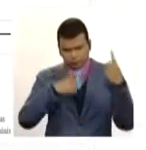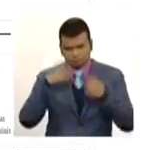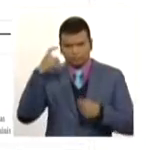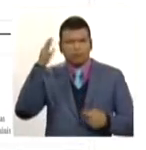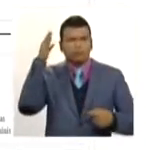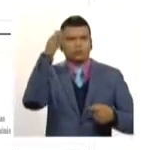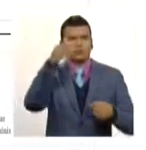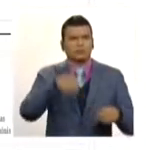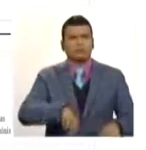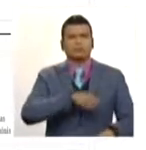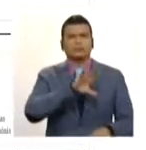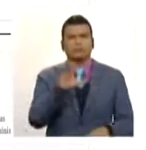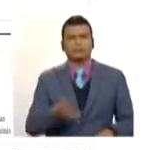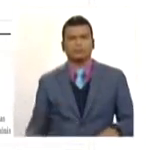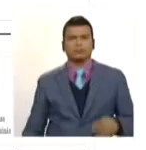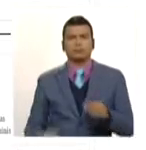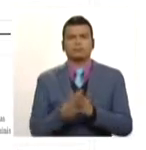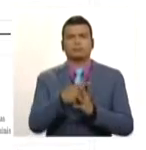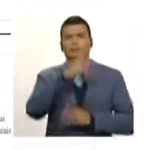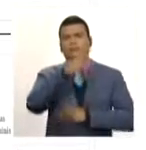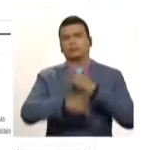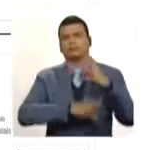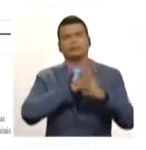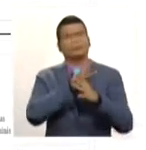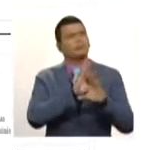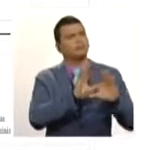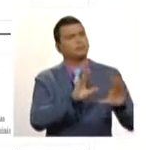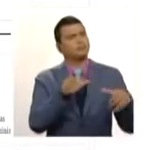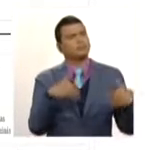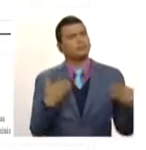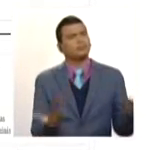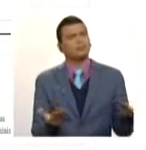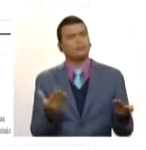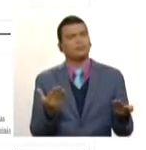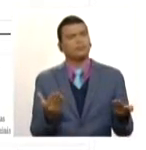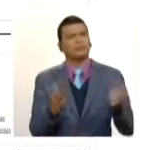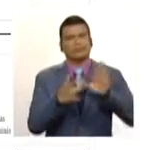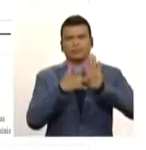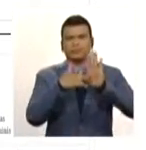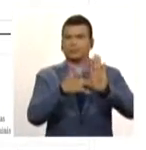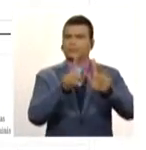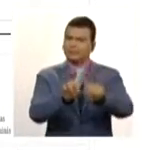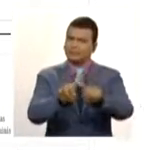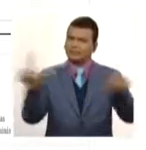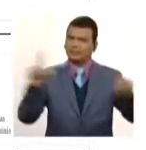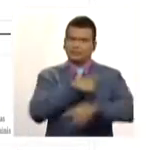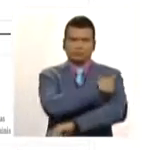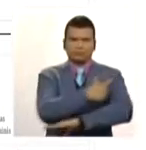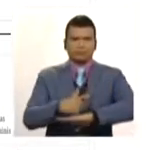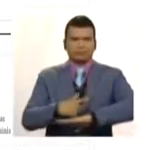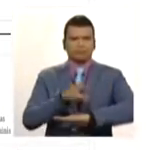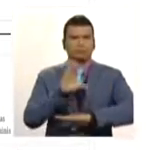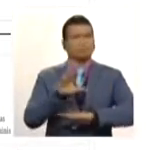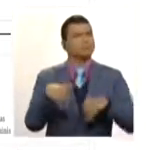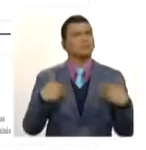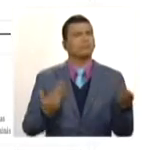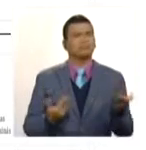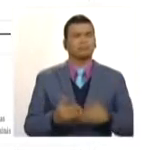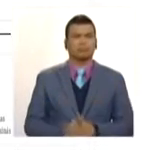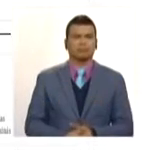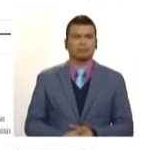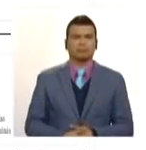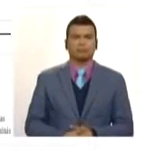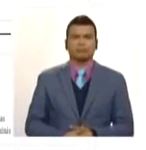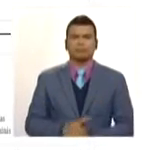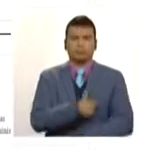el Pacífico para el mundo? Este cambio de imagen, por llamarlo de alguna manera, de Google. Sí,